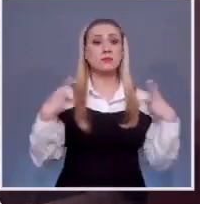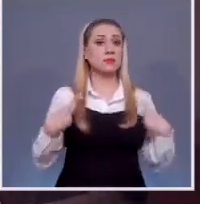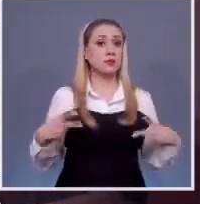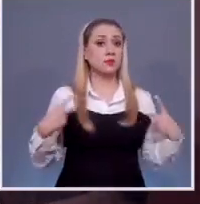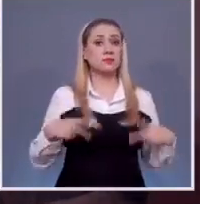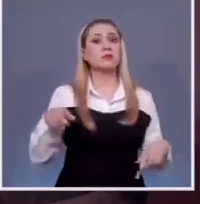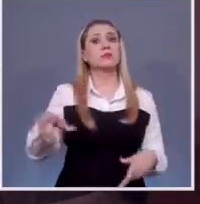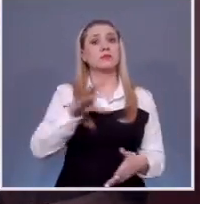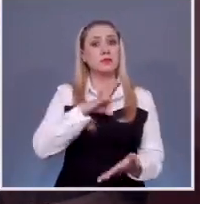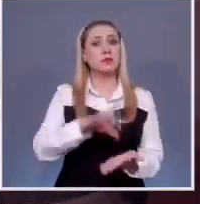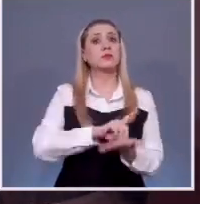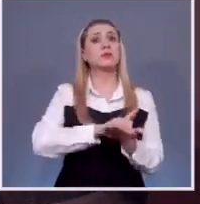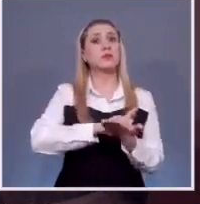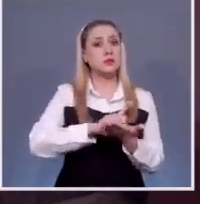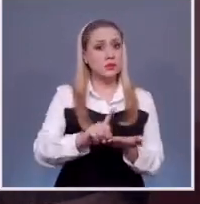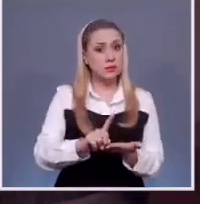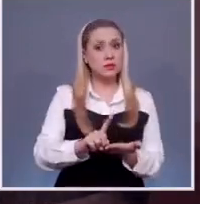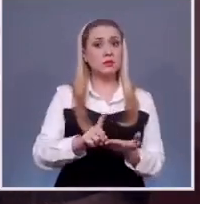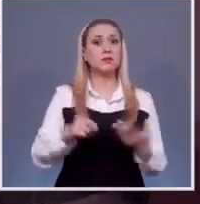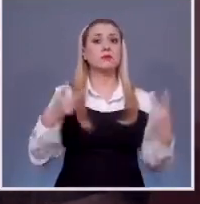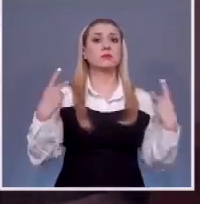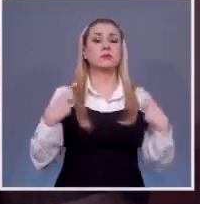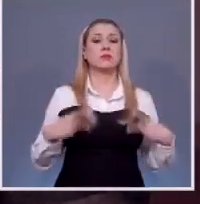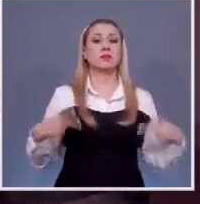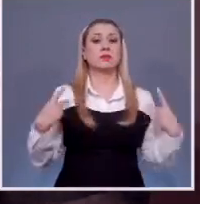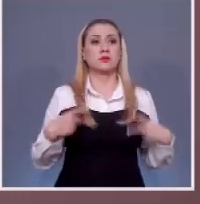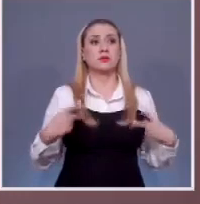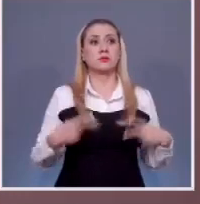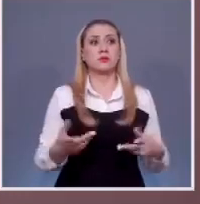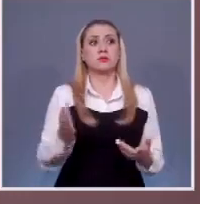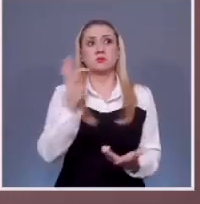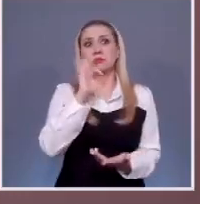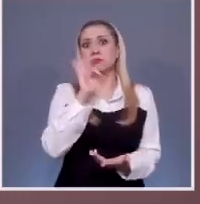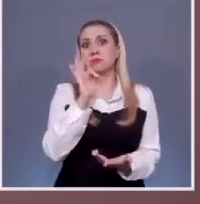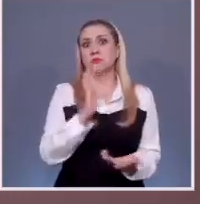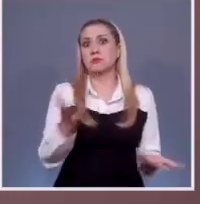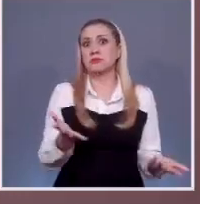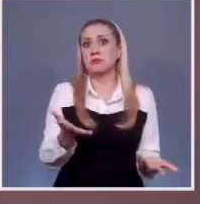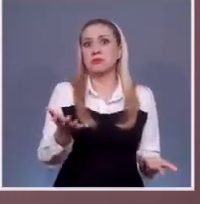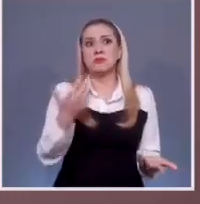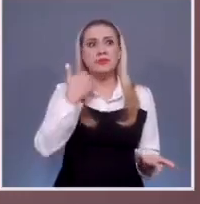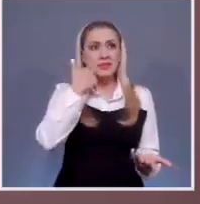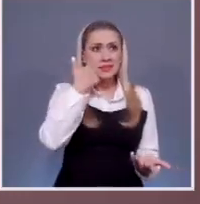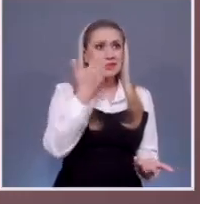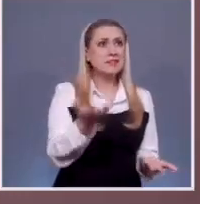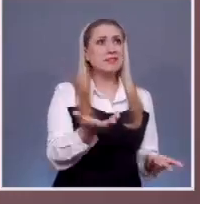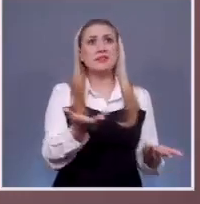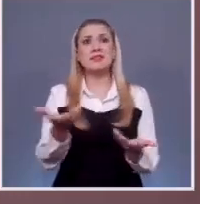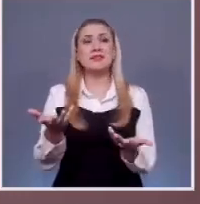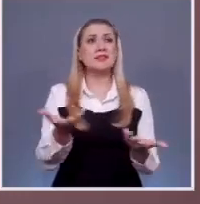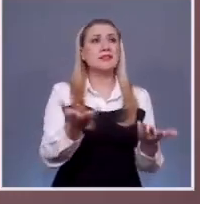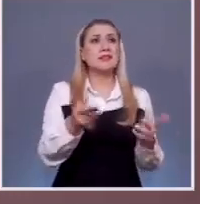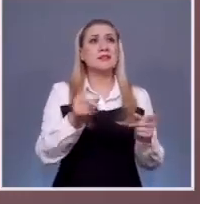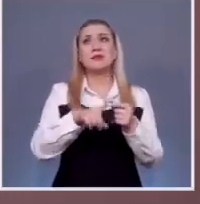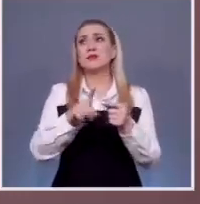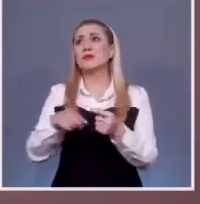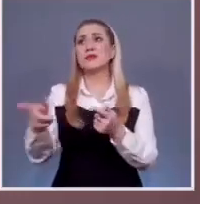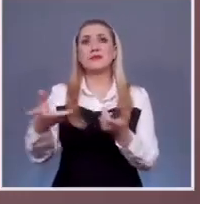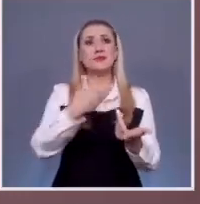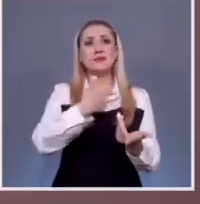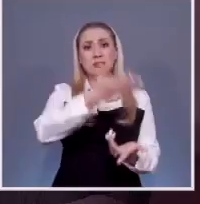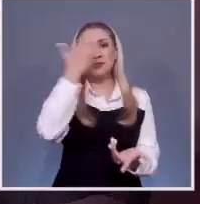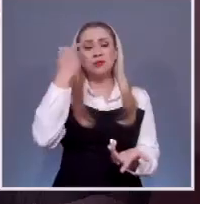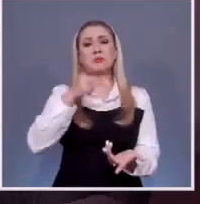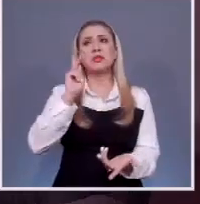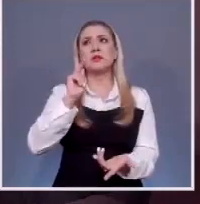pero también la persona, si no tiene información, asume que tienen que revisarla, tienen que hacer una serie de procedimientos sin decir no. Esto